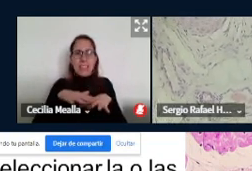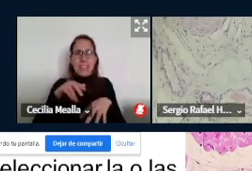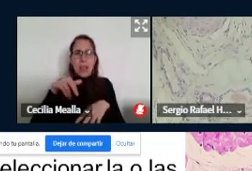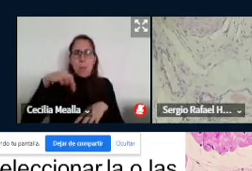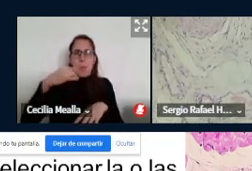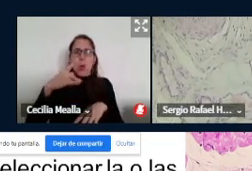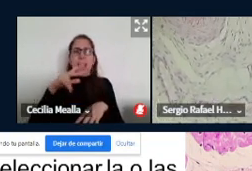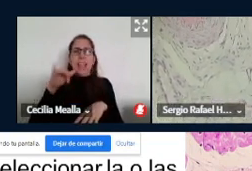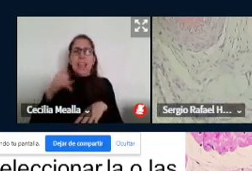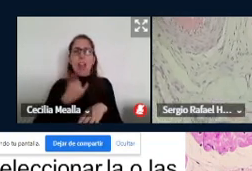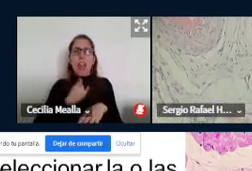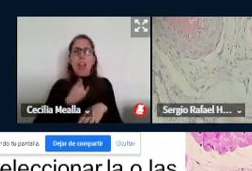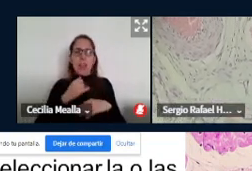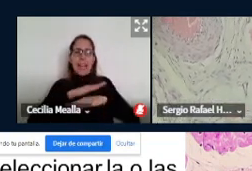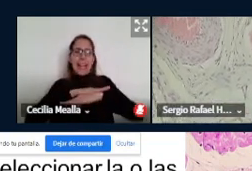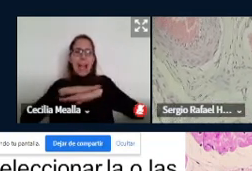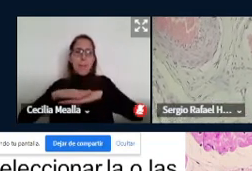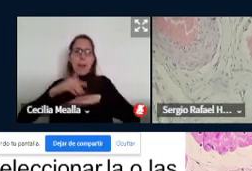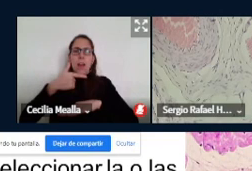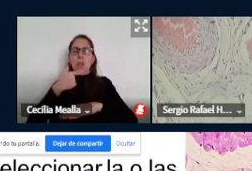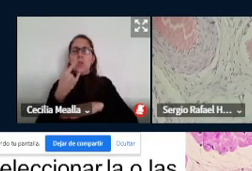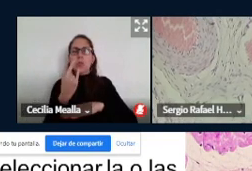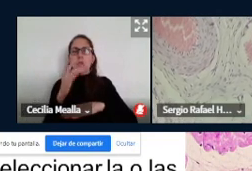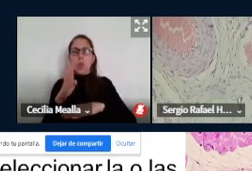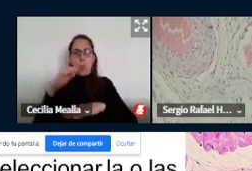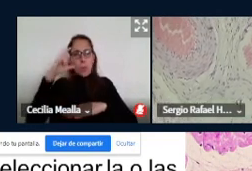Valentina dice que es verdadero.